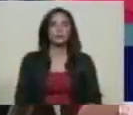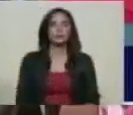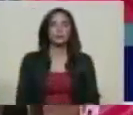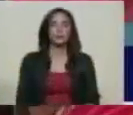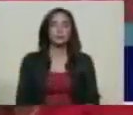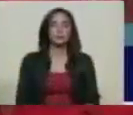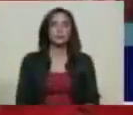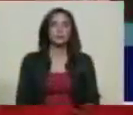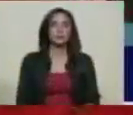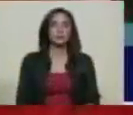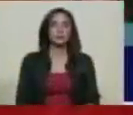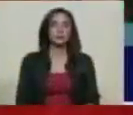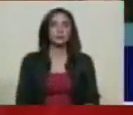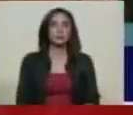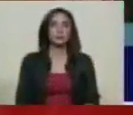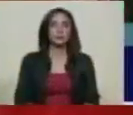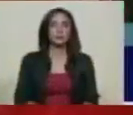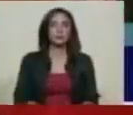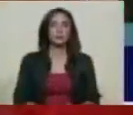Por eso, en primer lugar,